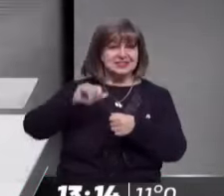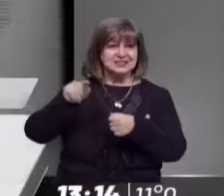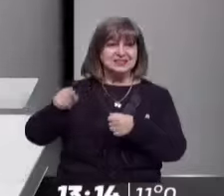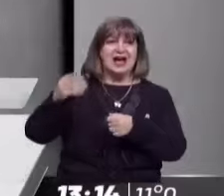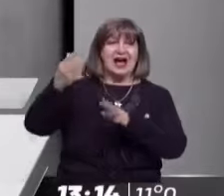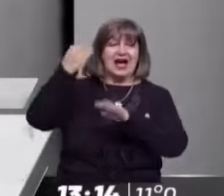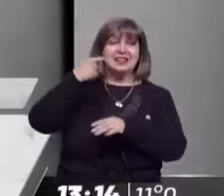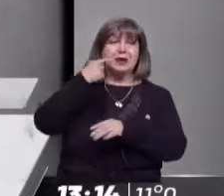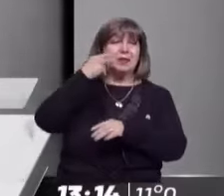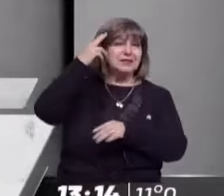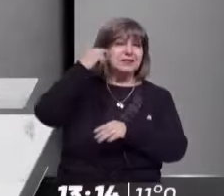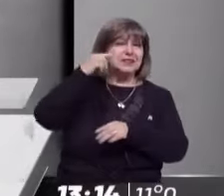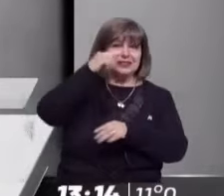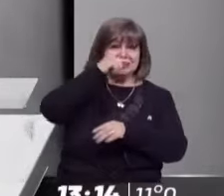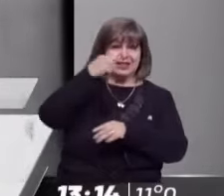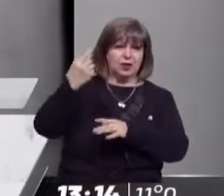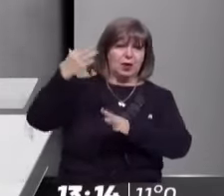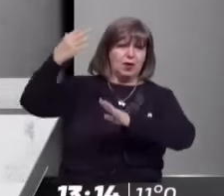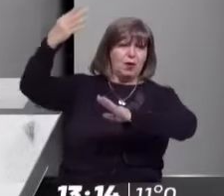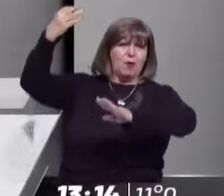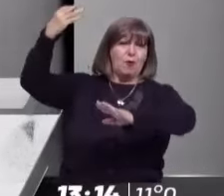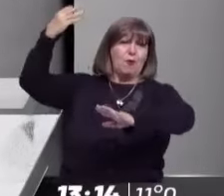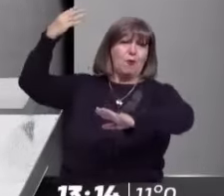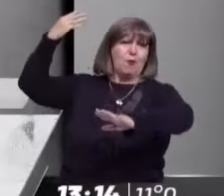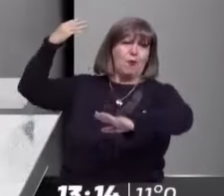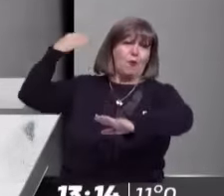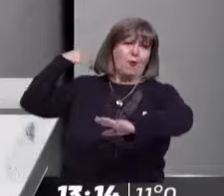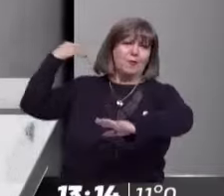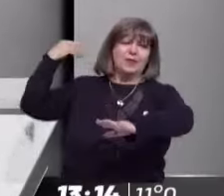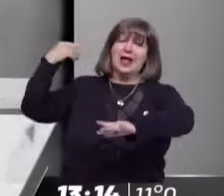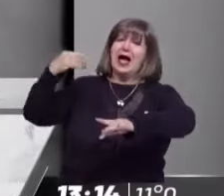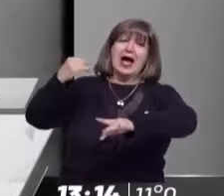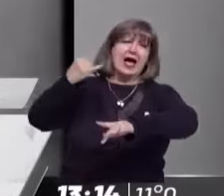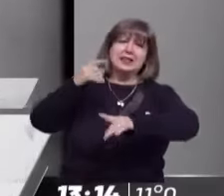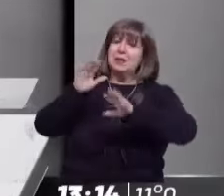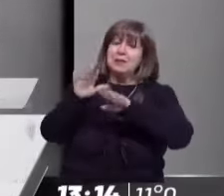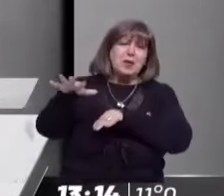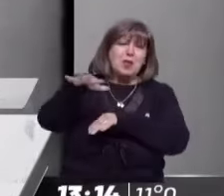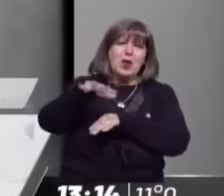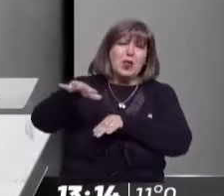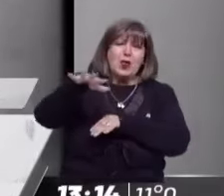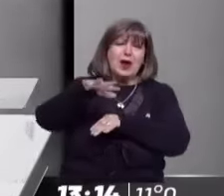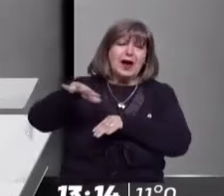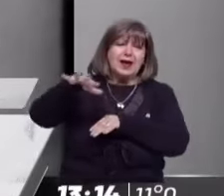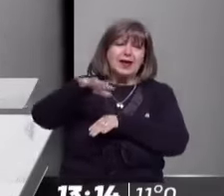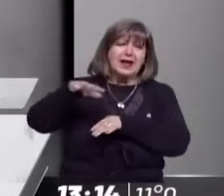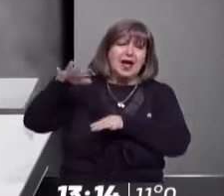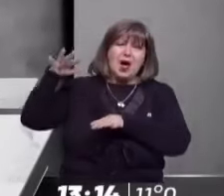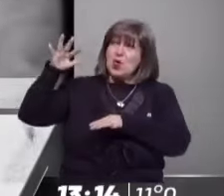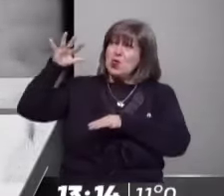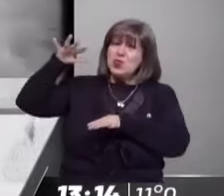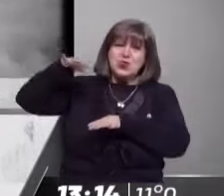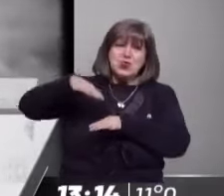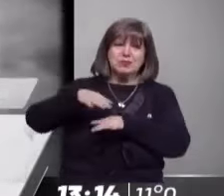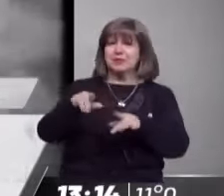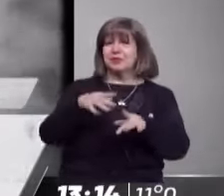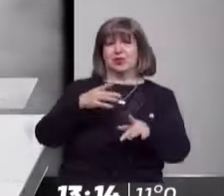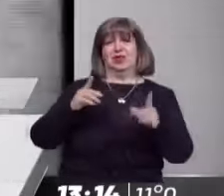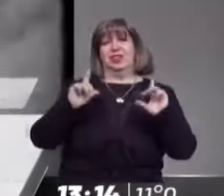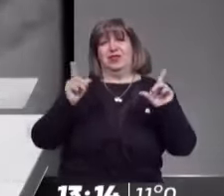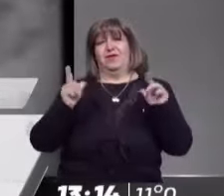impresionante, mirá lo que encontró estas imágenes. Qué bonito. Ya están en pantalla, Juli. Y lo que es la tecnología, chicos. Bueno,